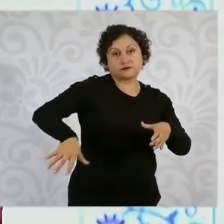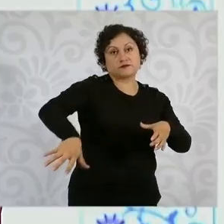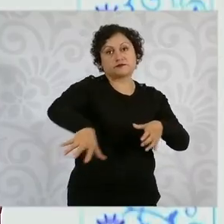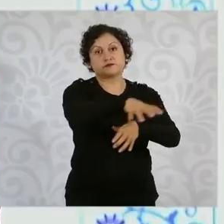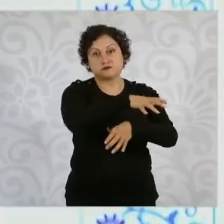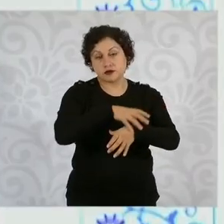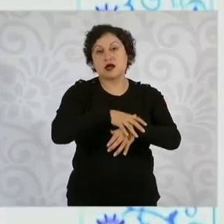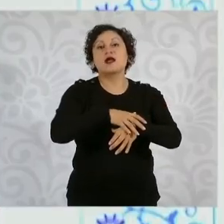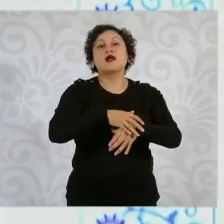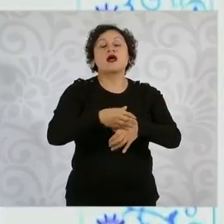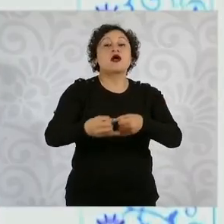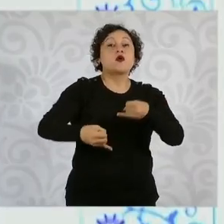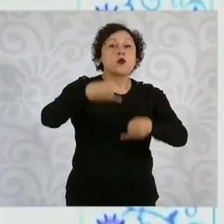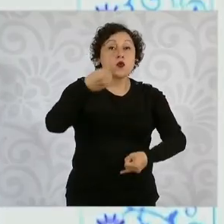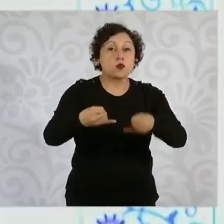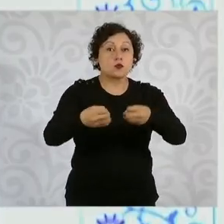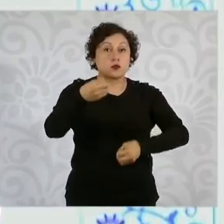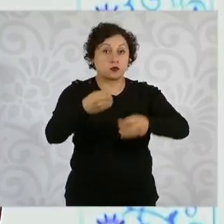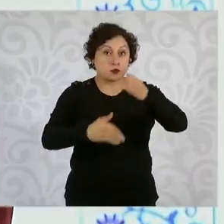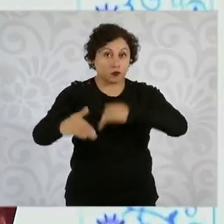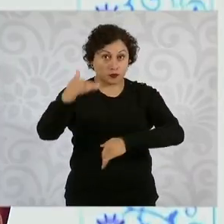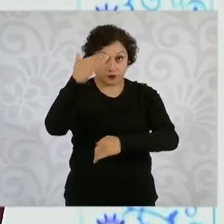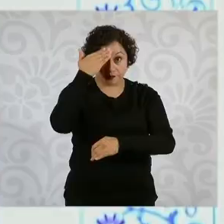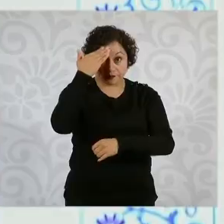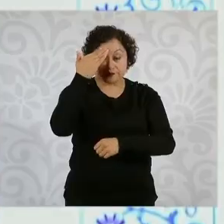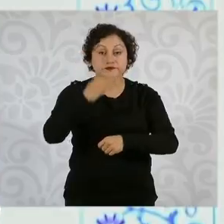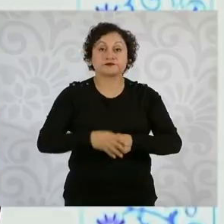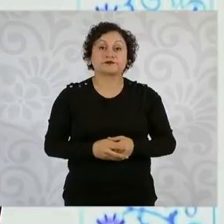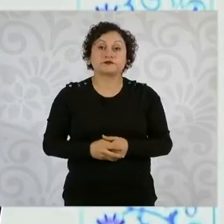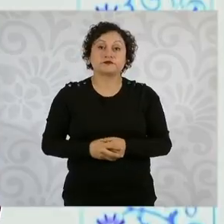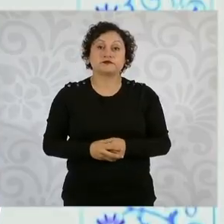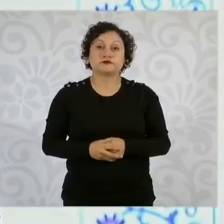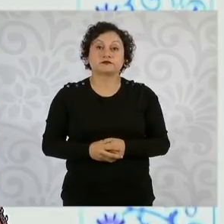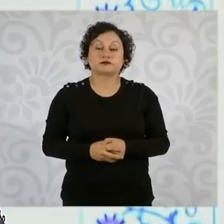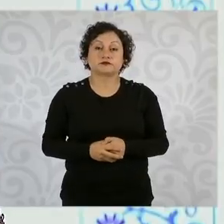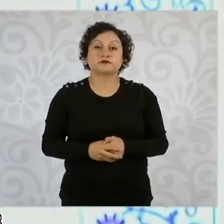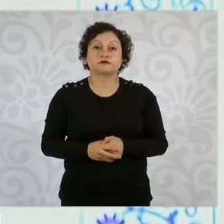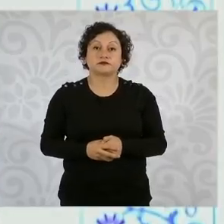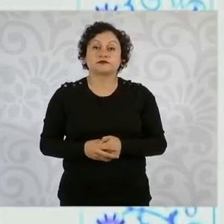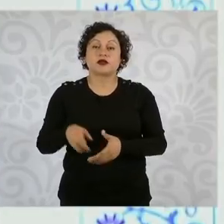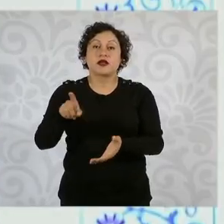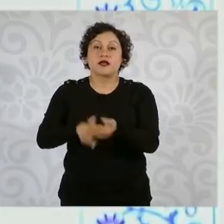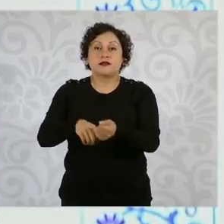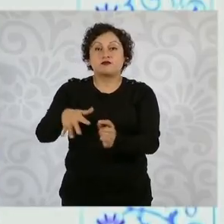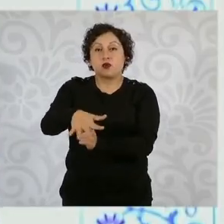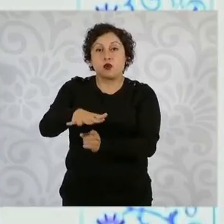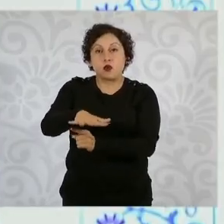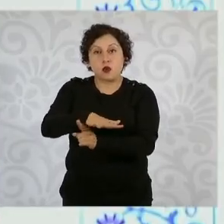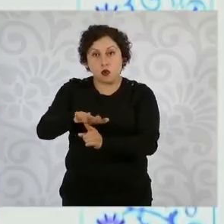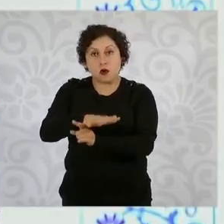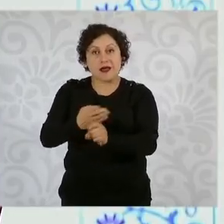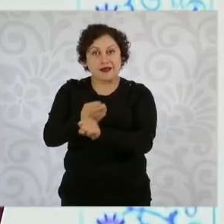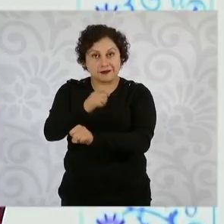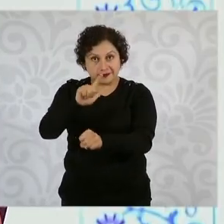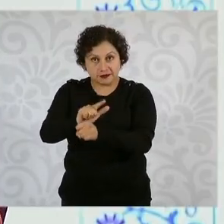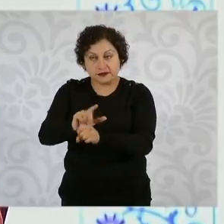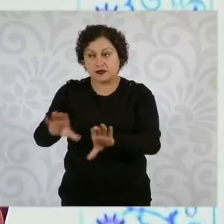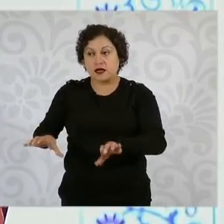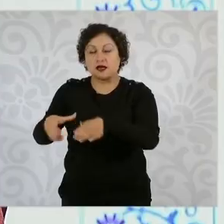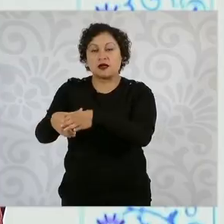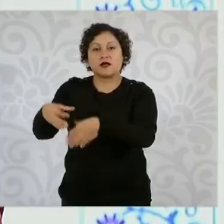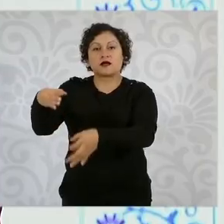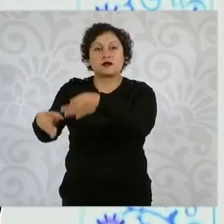y jueces. En el caso de los organismos tribunales locales, ellos lo definirán en